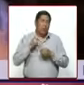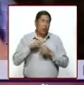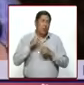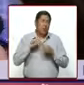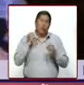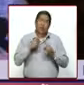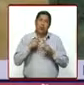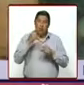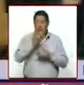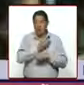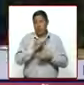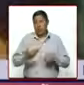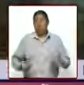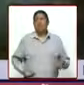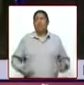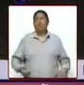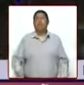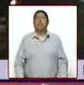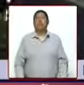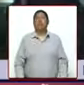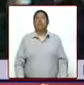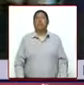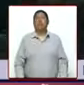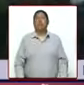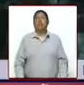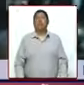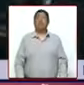de la exmandataria.